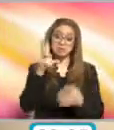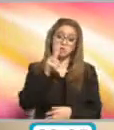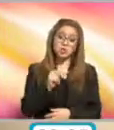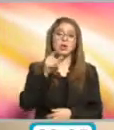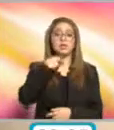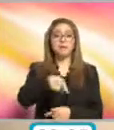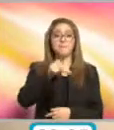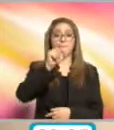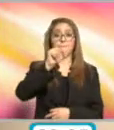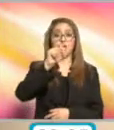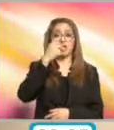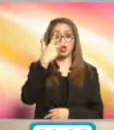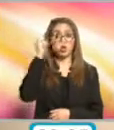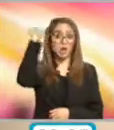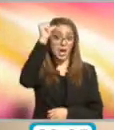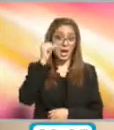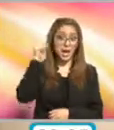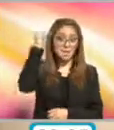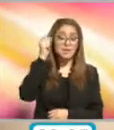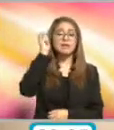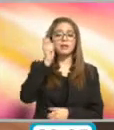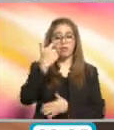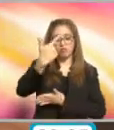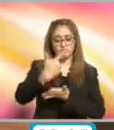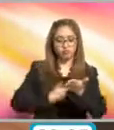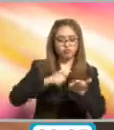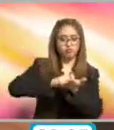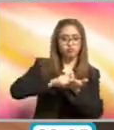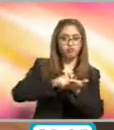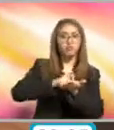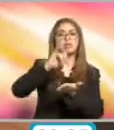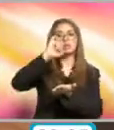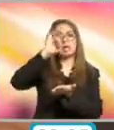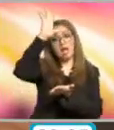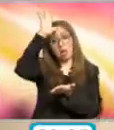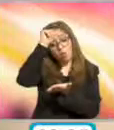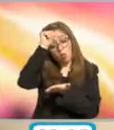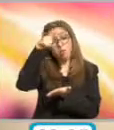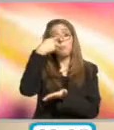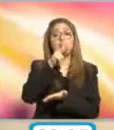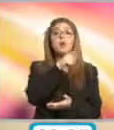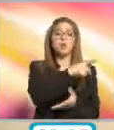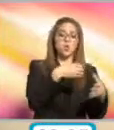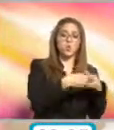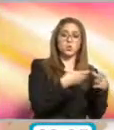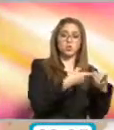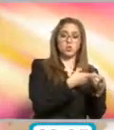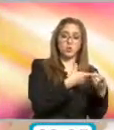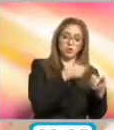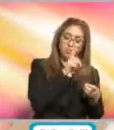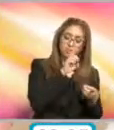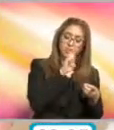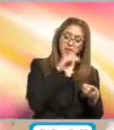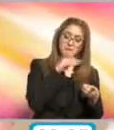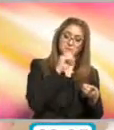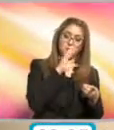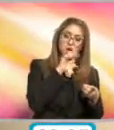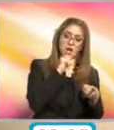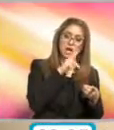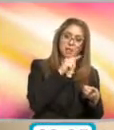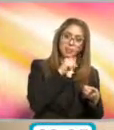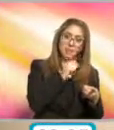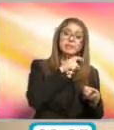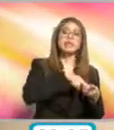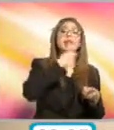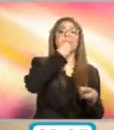que pues ya tener un presupuesto aprobado y los demócratas han dicho que no van a aprobar ningún presupuesto en el que se incluyan recursos para el muro de Donald Trump, que ese es